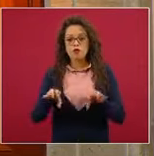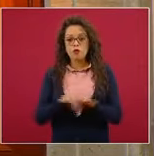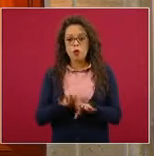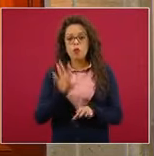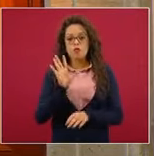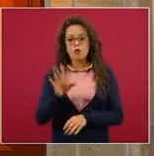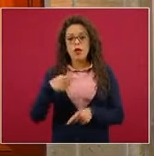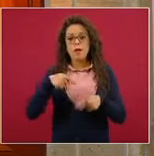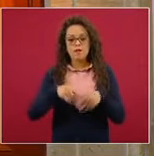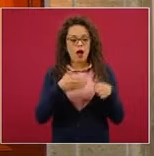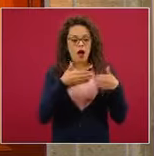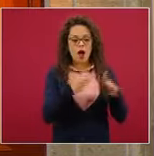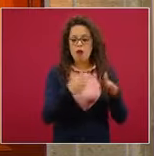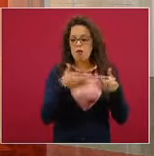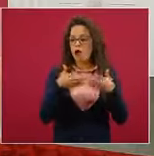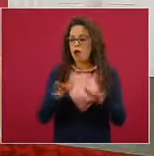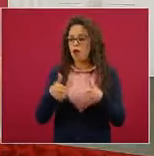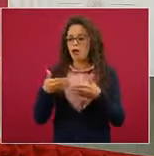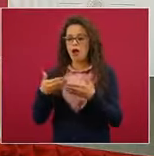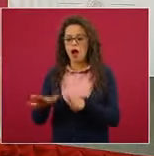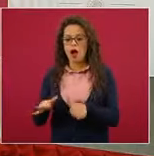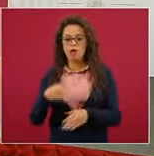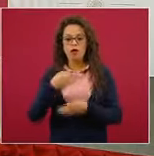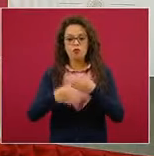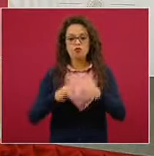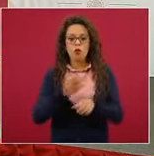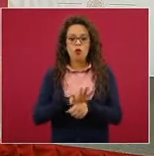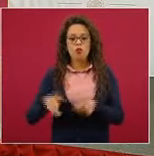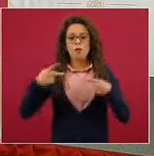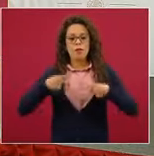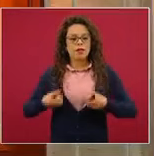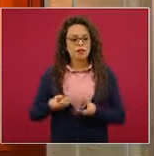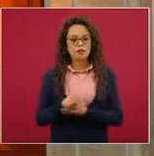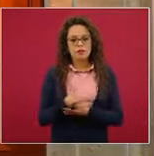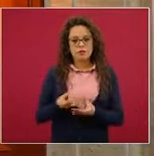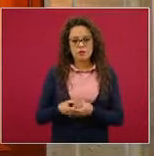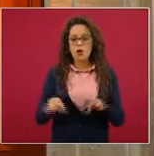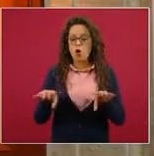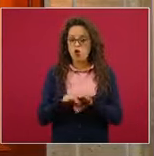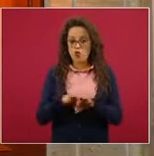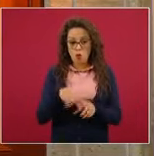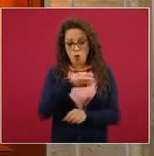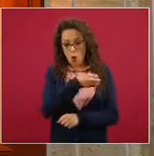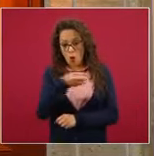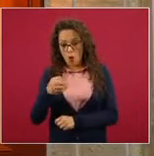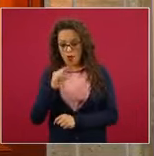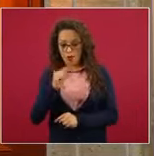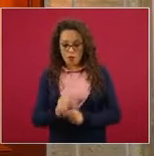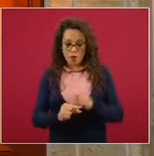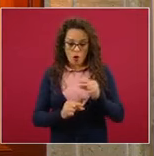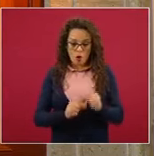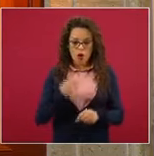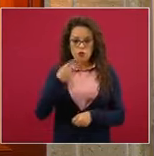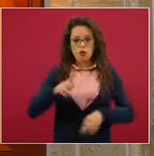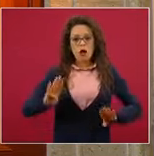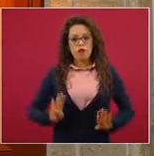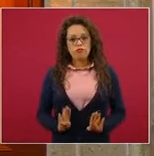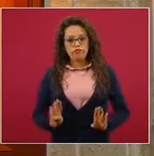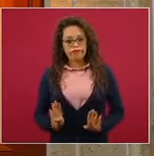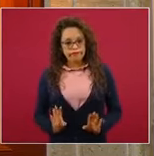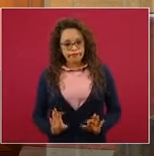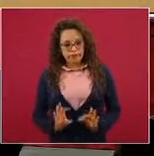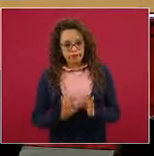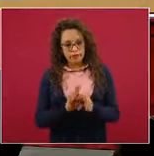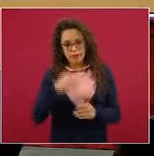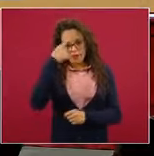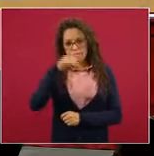espacio público, qué tan ordenadamente lo hace, con qué características implementa un regreso a